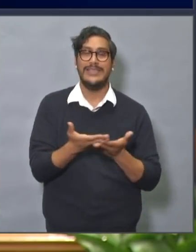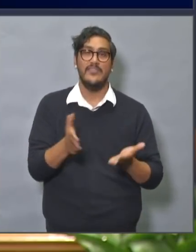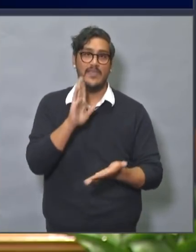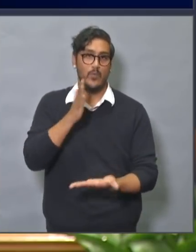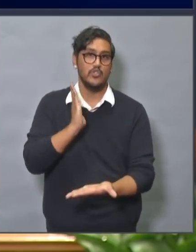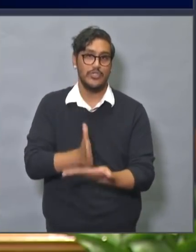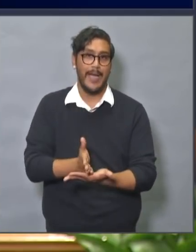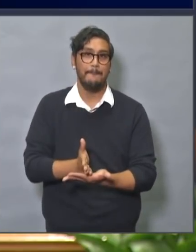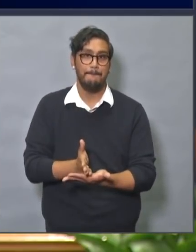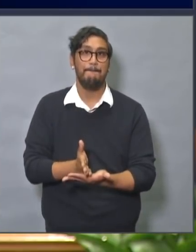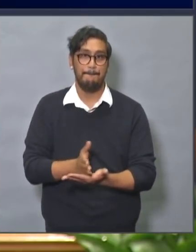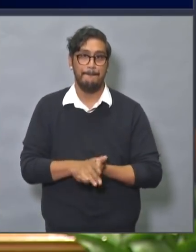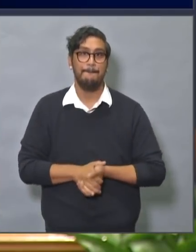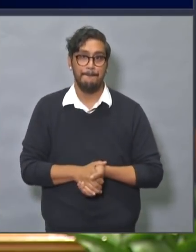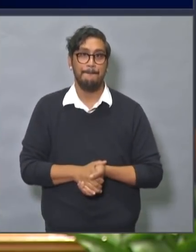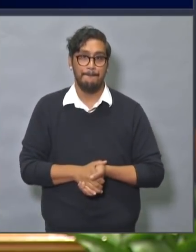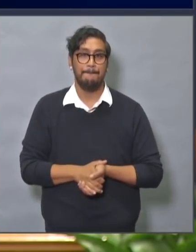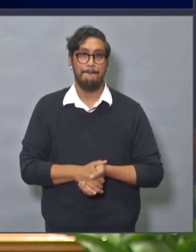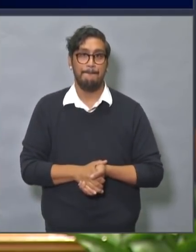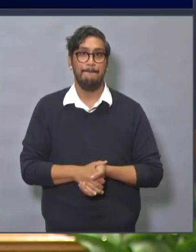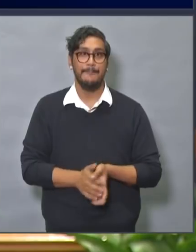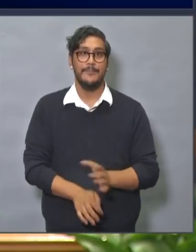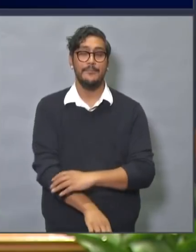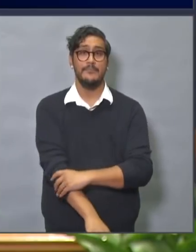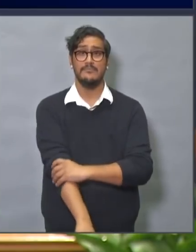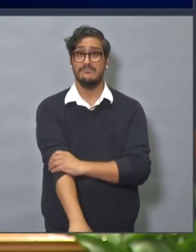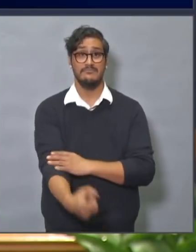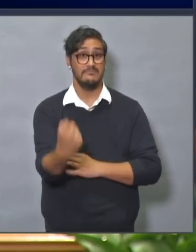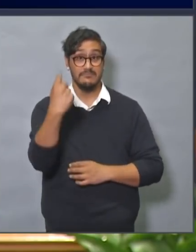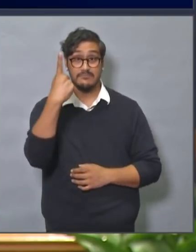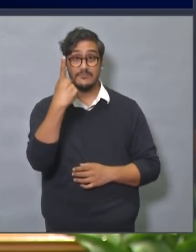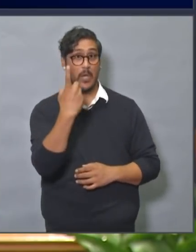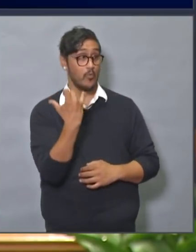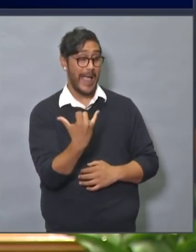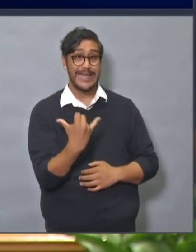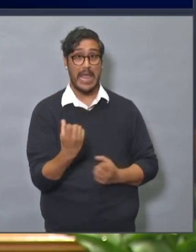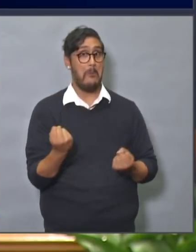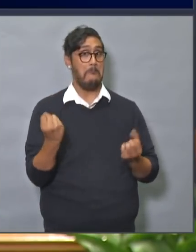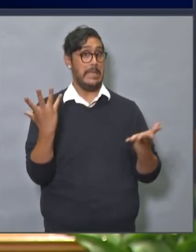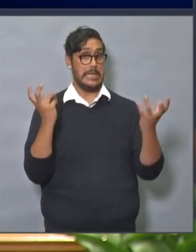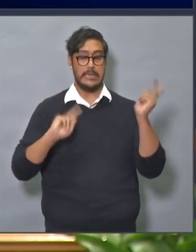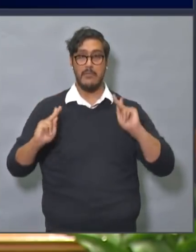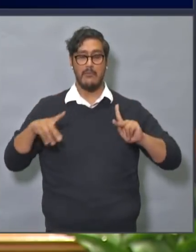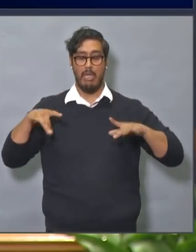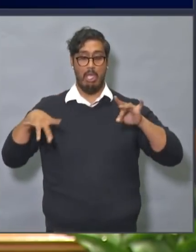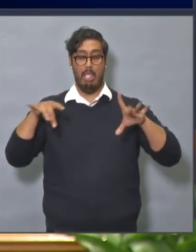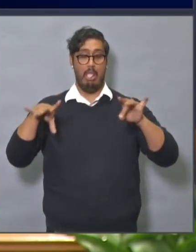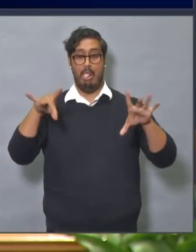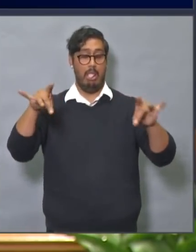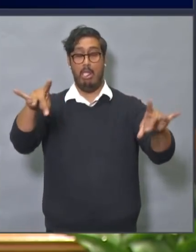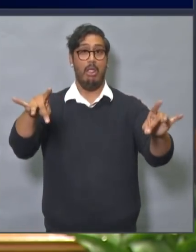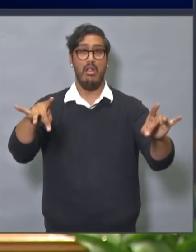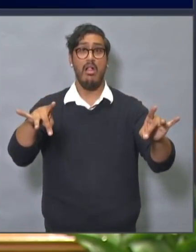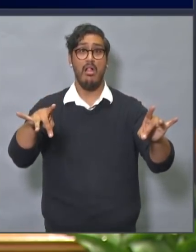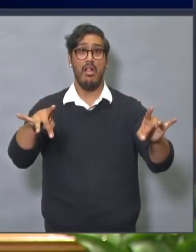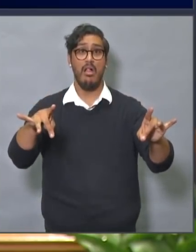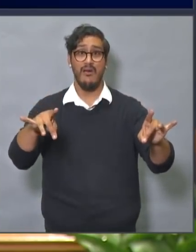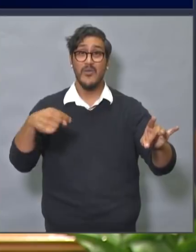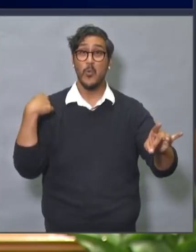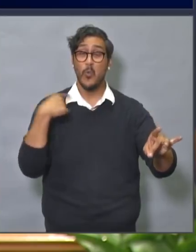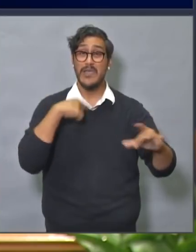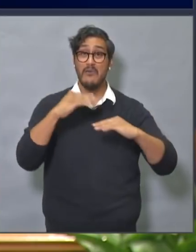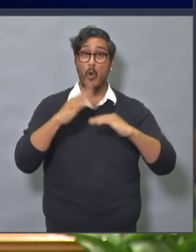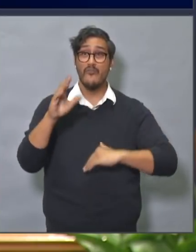brotes. Tenemos que considerar la magnitud de las infecciones aquí. Actualmente respondemos a más de